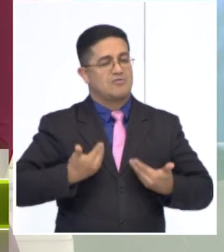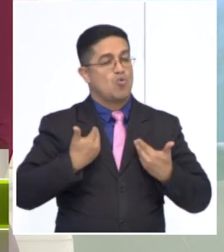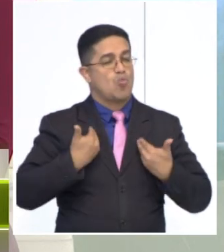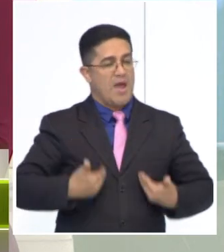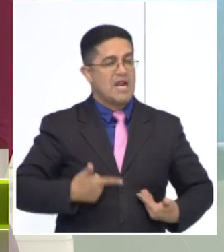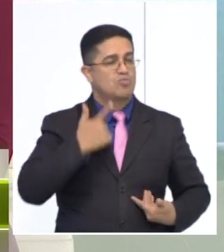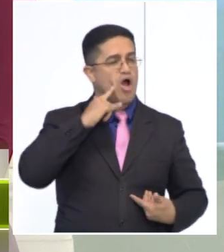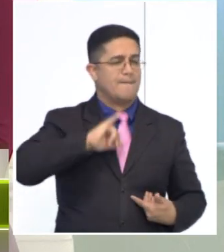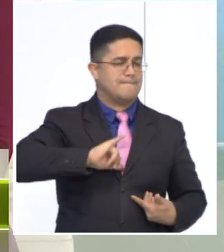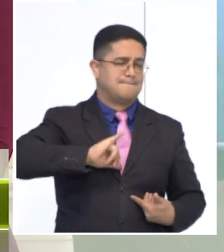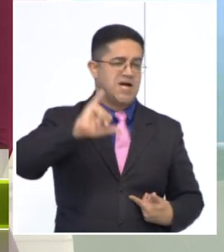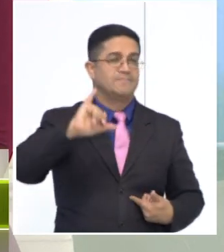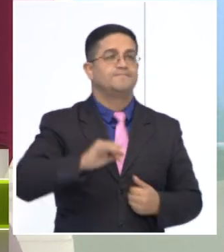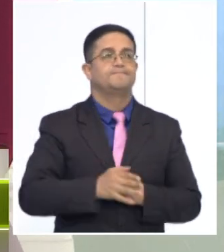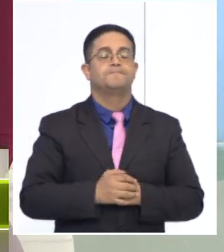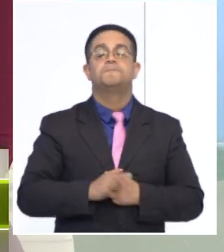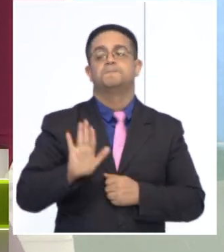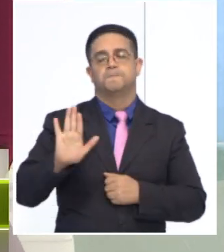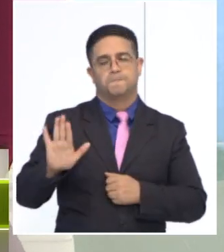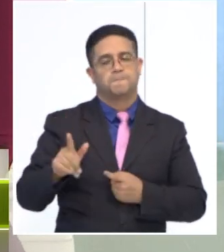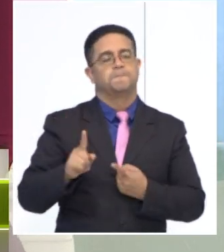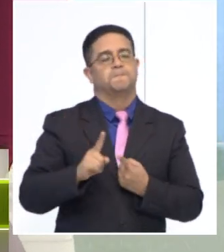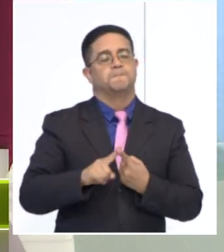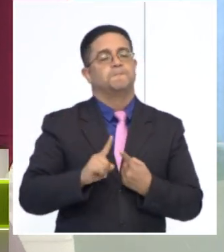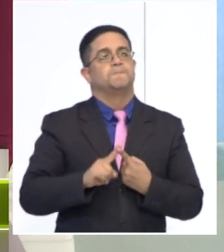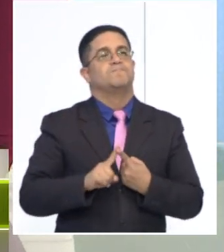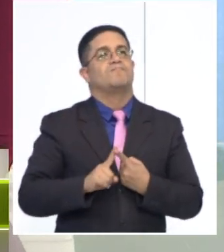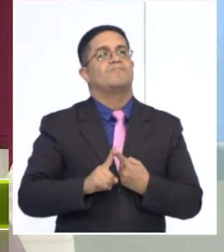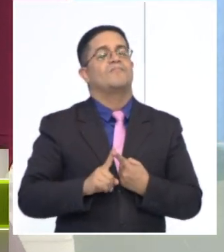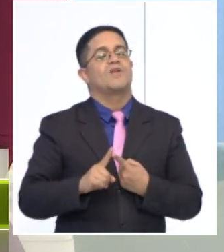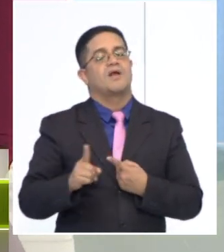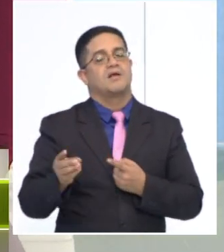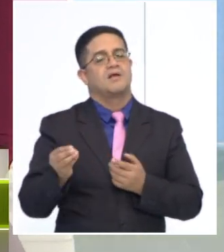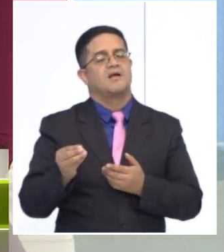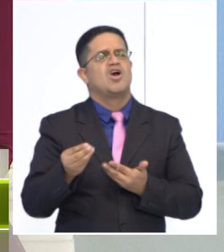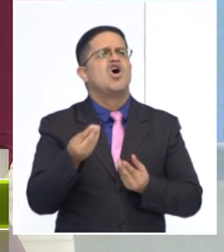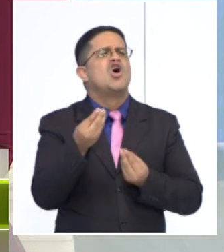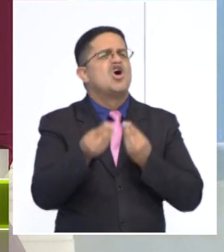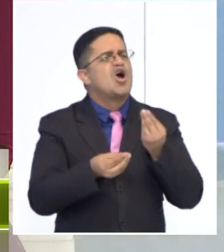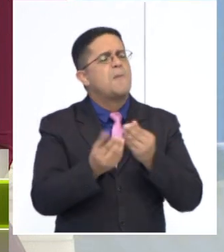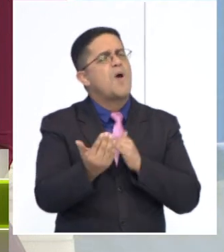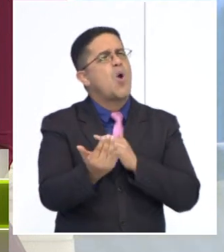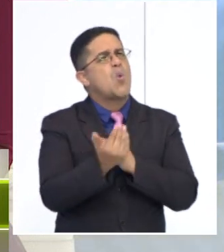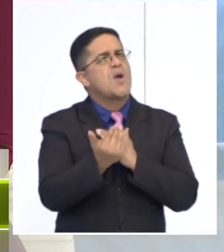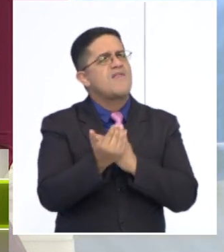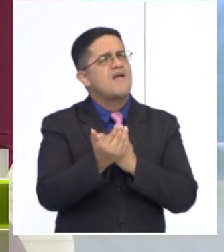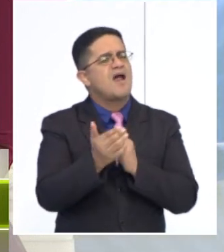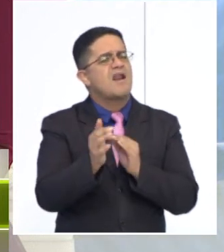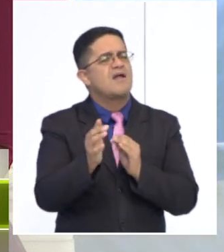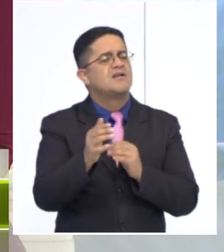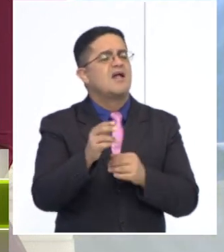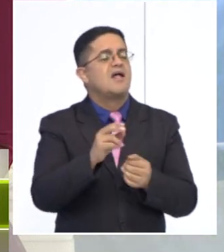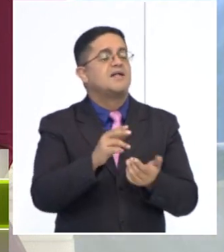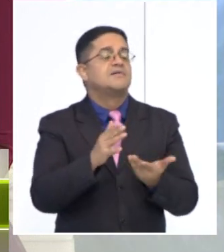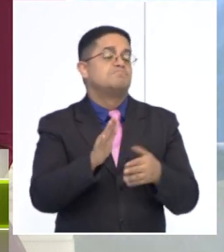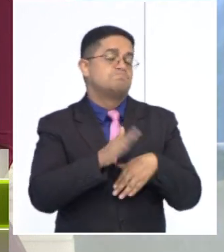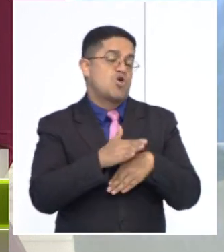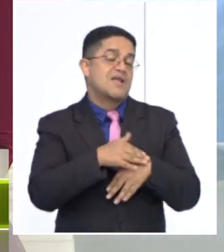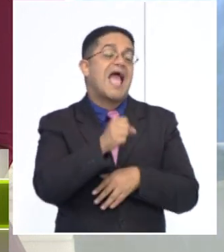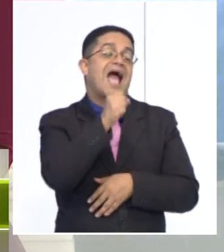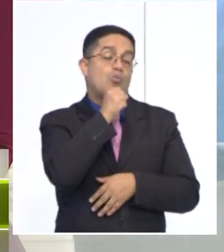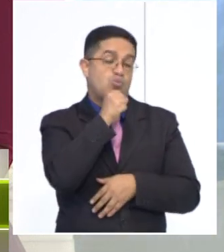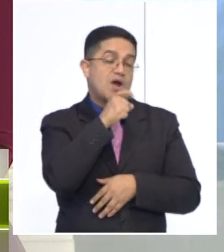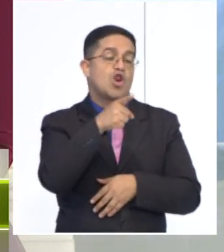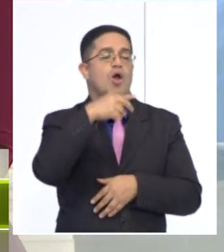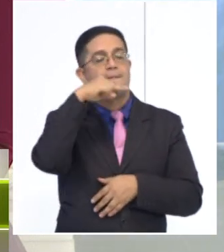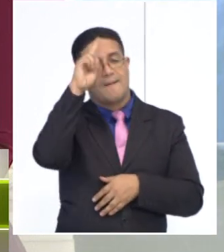más alto. Es correcto. Muy bien, doctora. Por acá, Deli nos vuelve a escribir, dice: pero ¿cómo cuidarse de la diabetes cuando tengo los padres y los abuelos